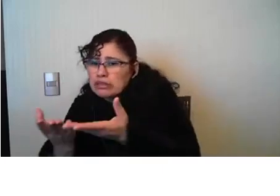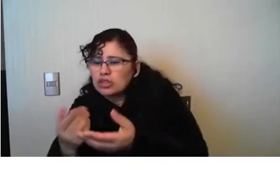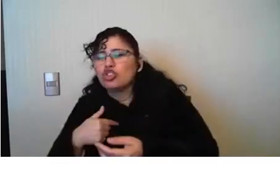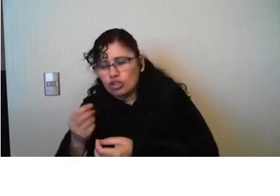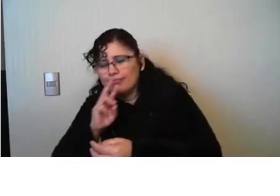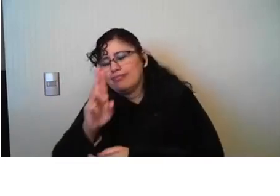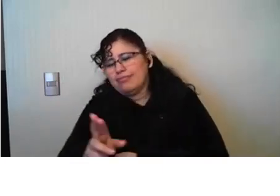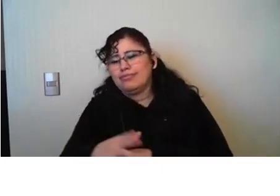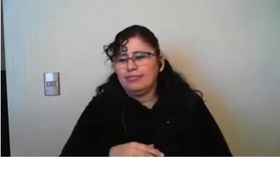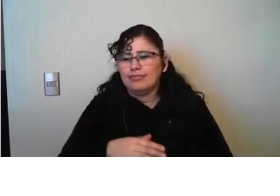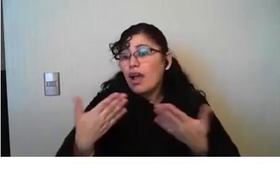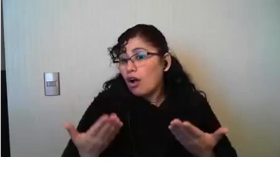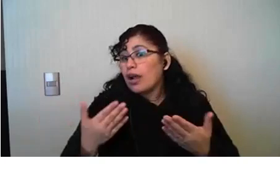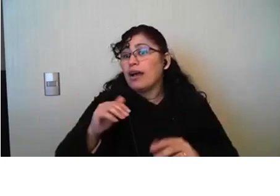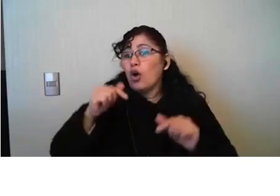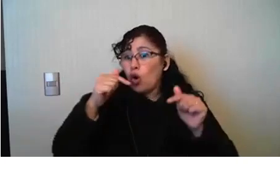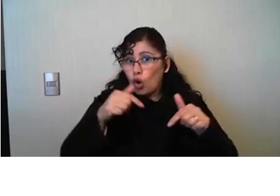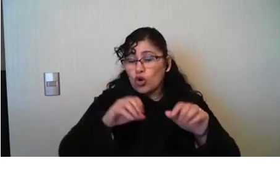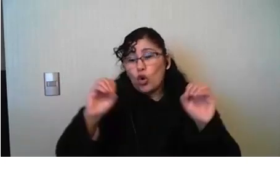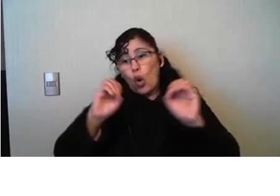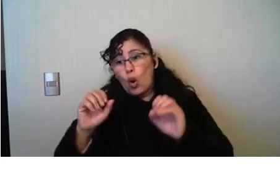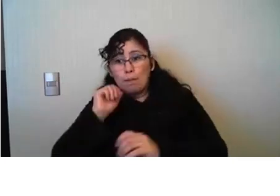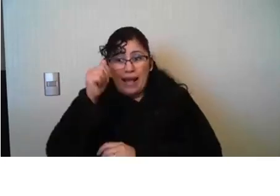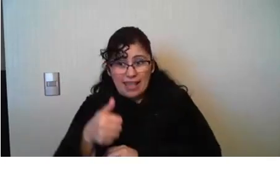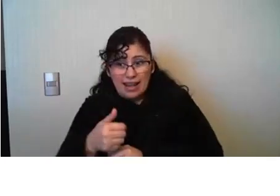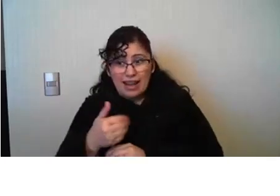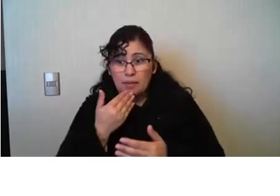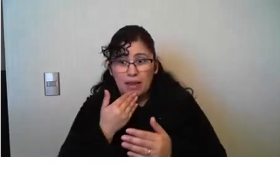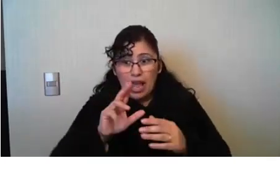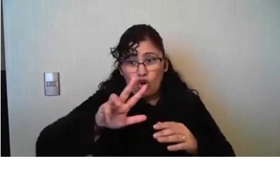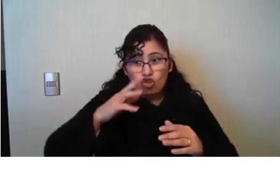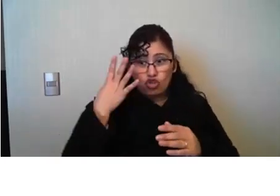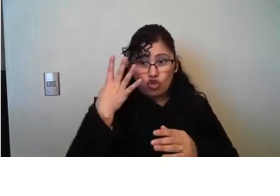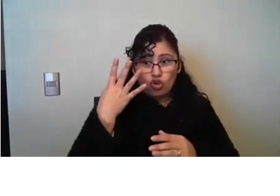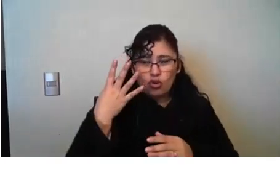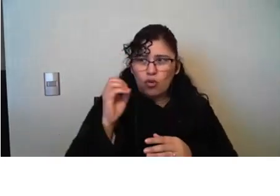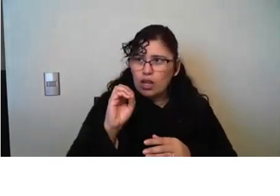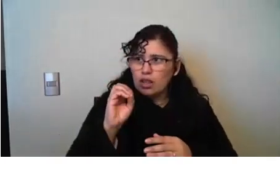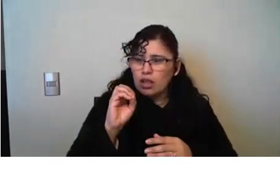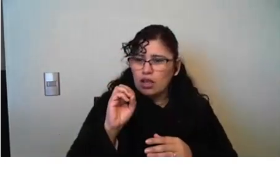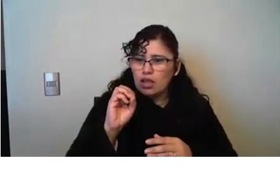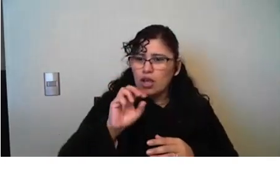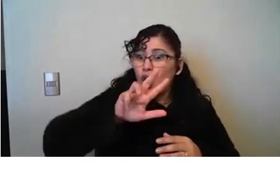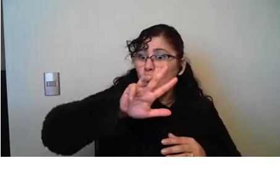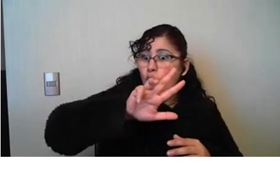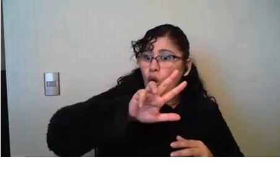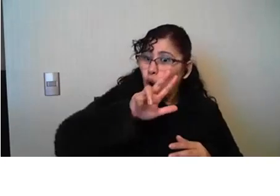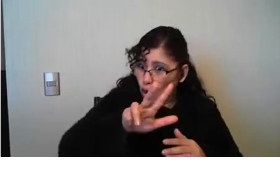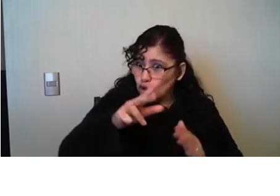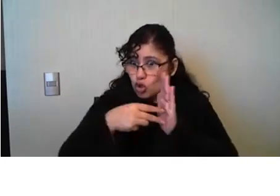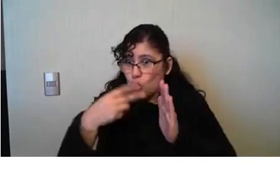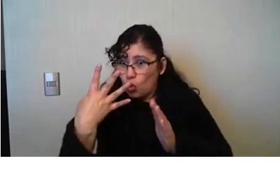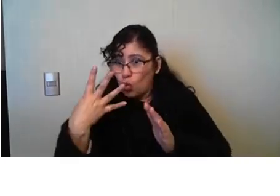lo que podamos ver mañana a las 8:40, ¿ya? Porque recuerden que la prueba está fijada a las 8:15